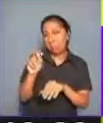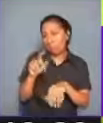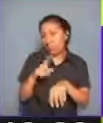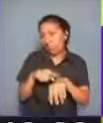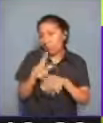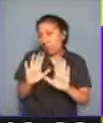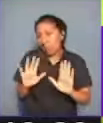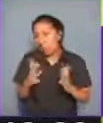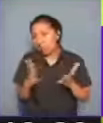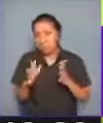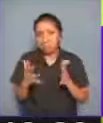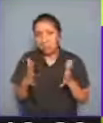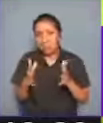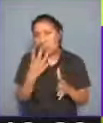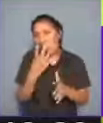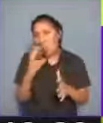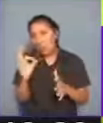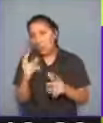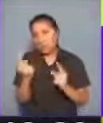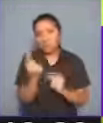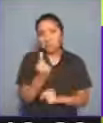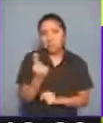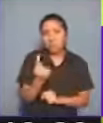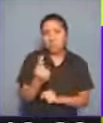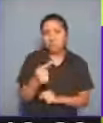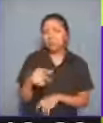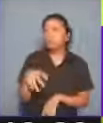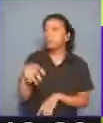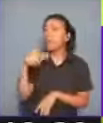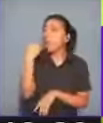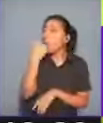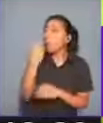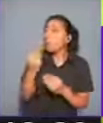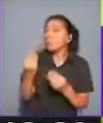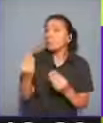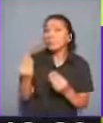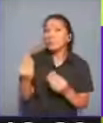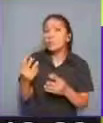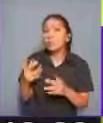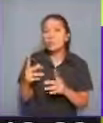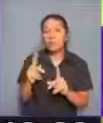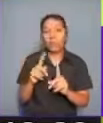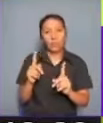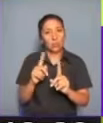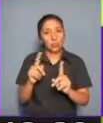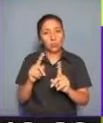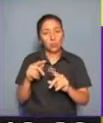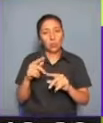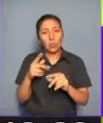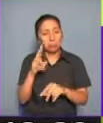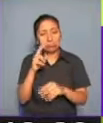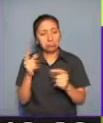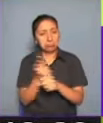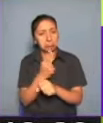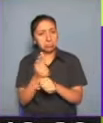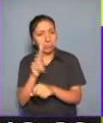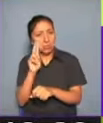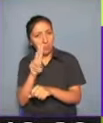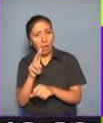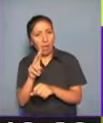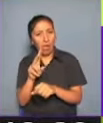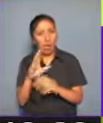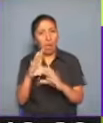también es una hora media hora 40 minutos Omar Sí te escuché no no no pasan no hemos podido observar que pas en